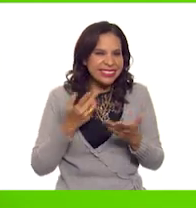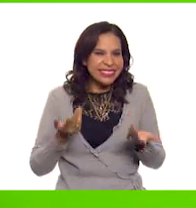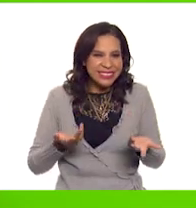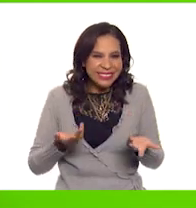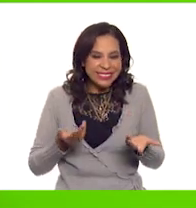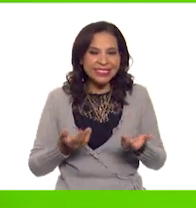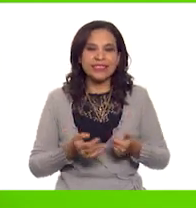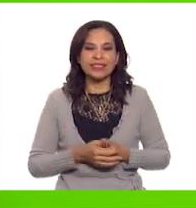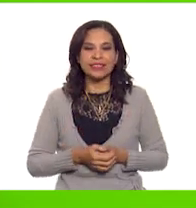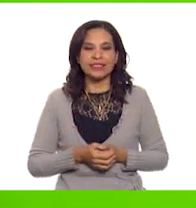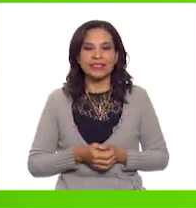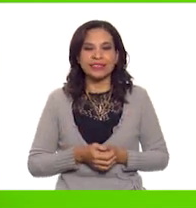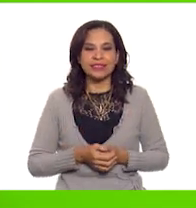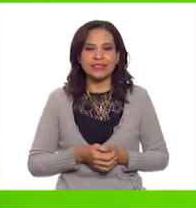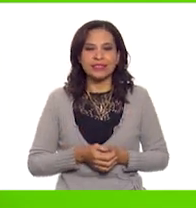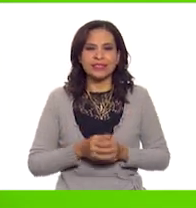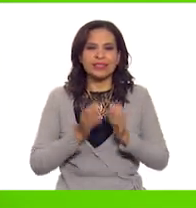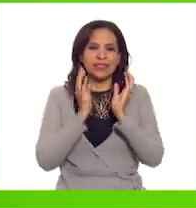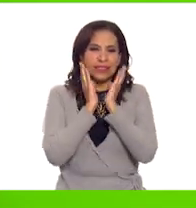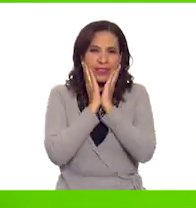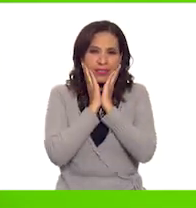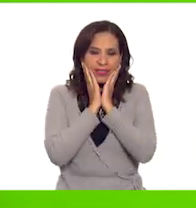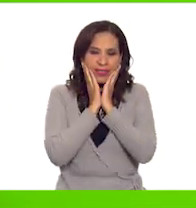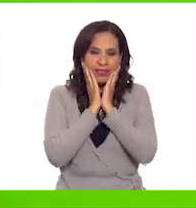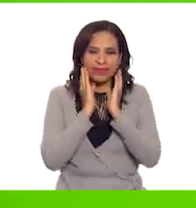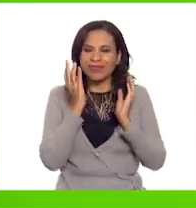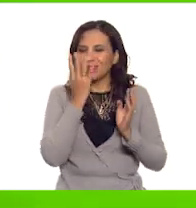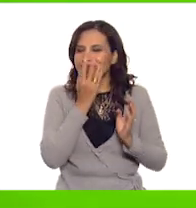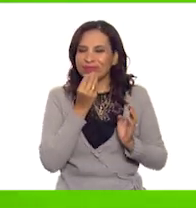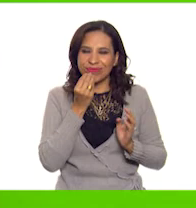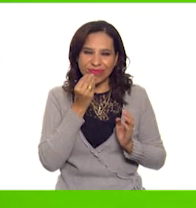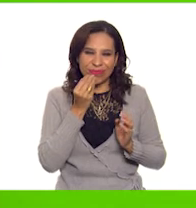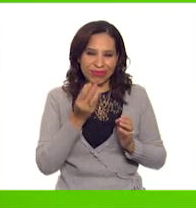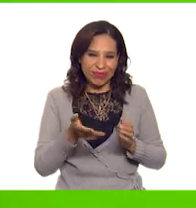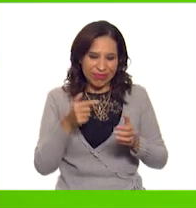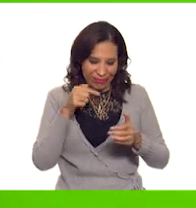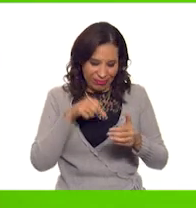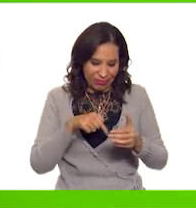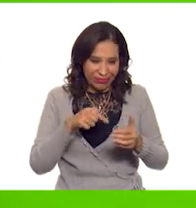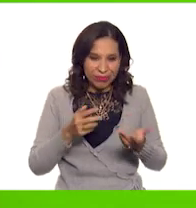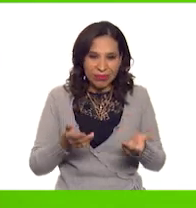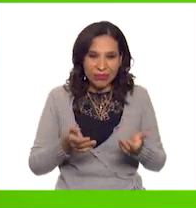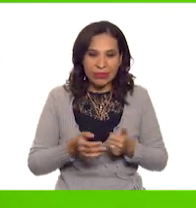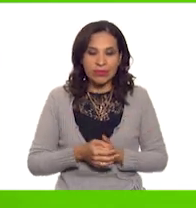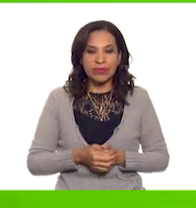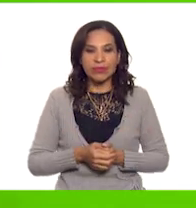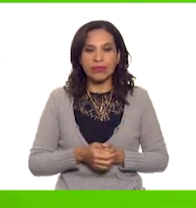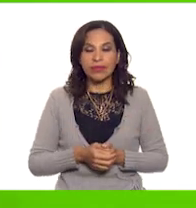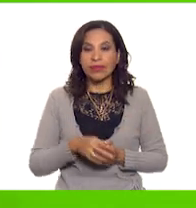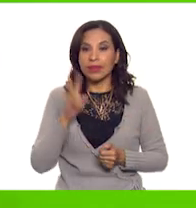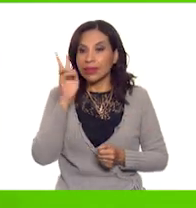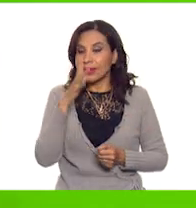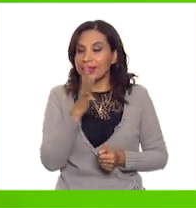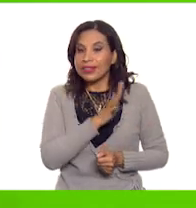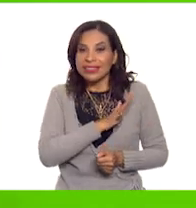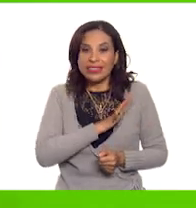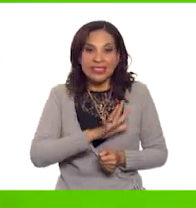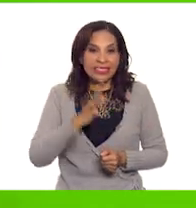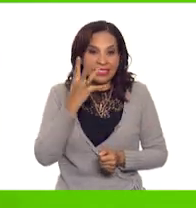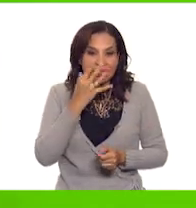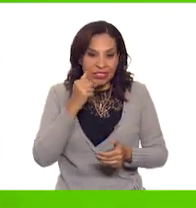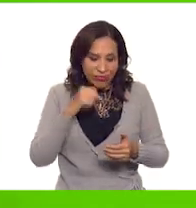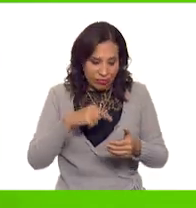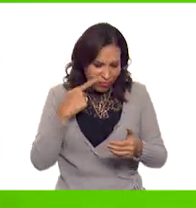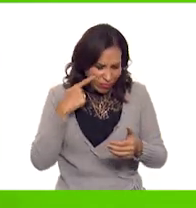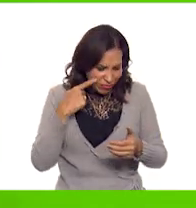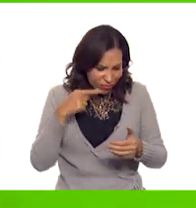A ver. ¡Ay, qué bonita! ¡Está increíble!